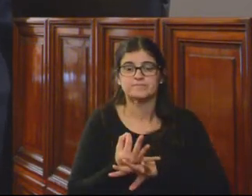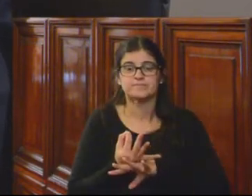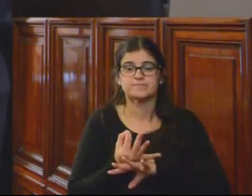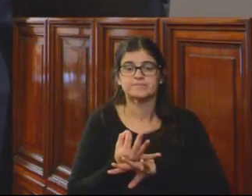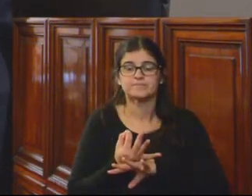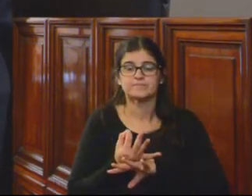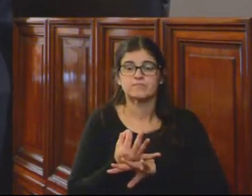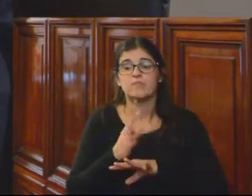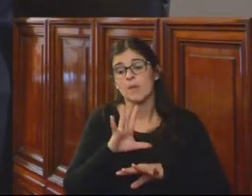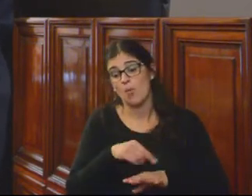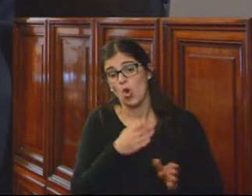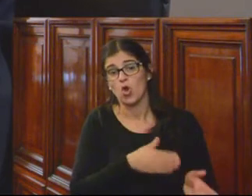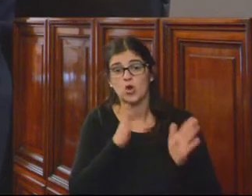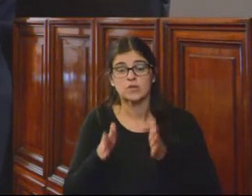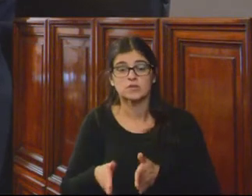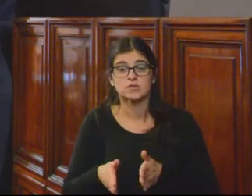De otro lado,